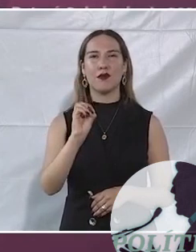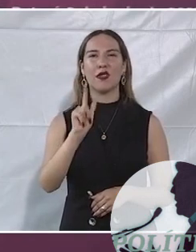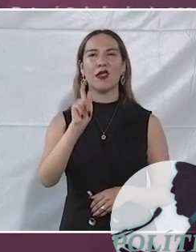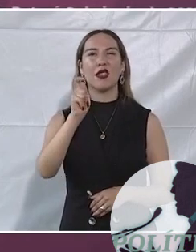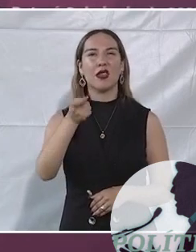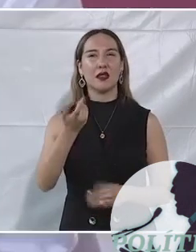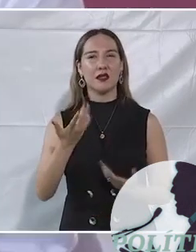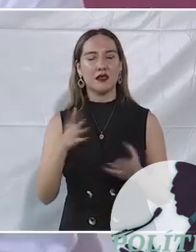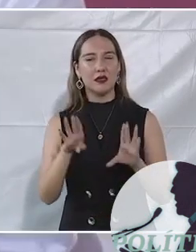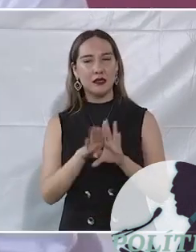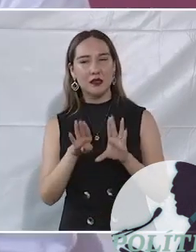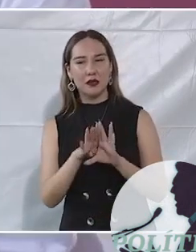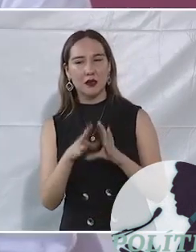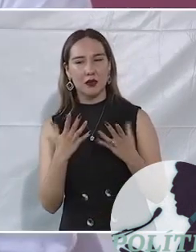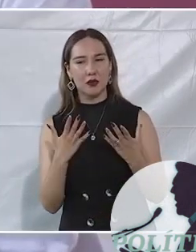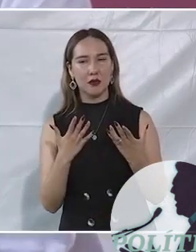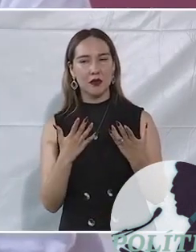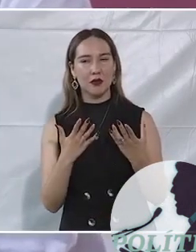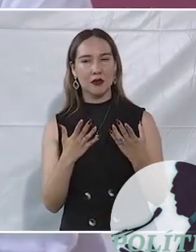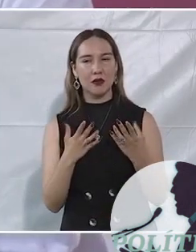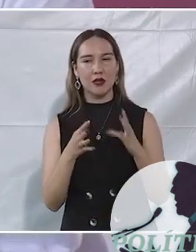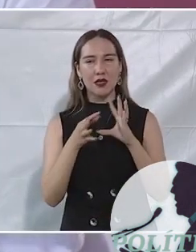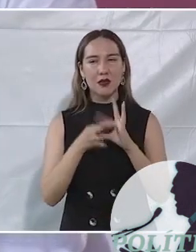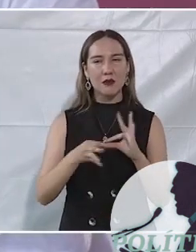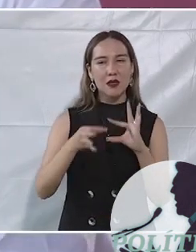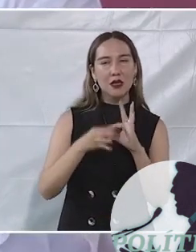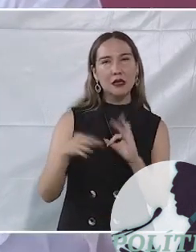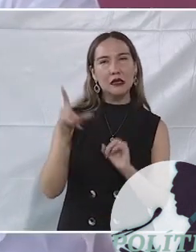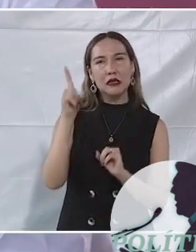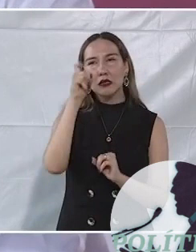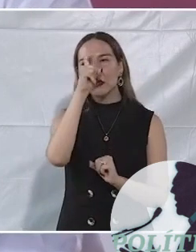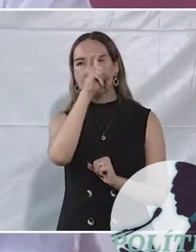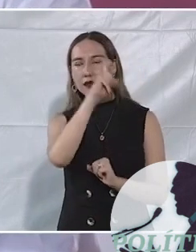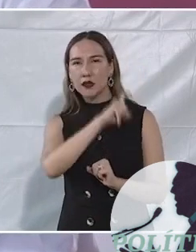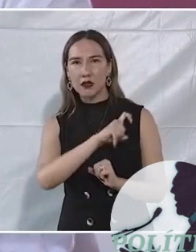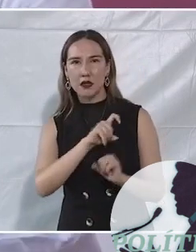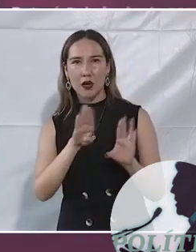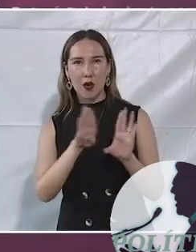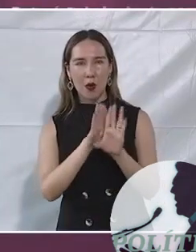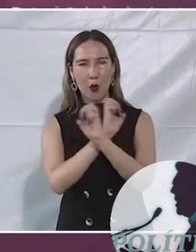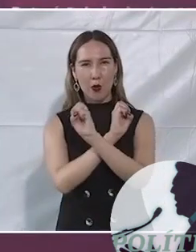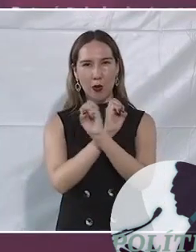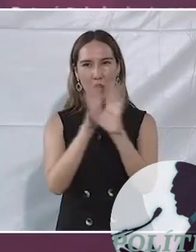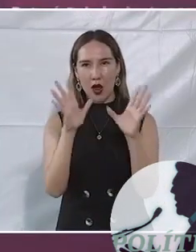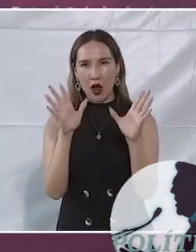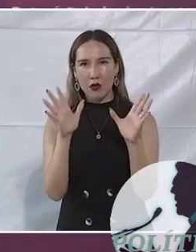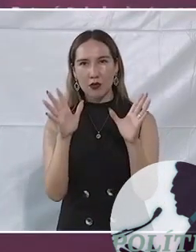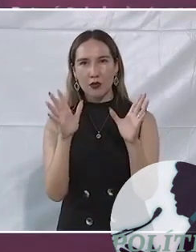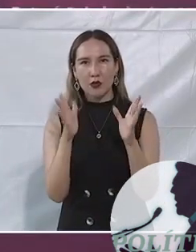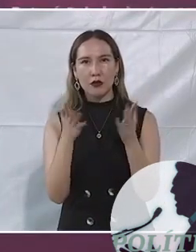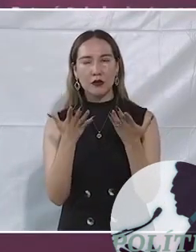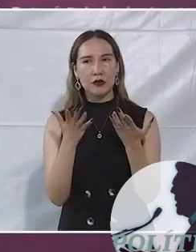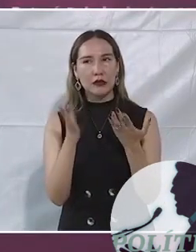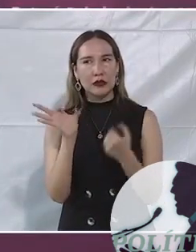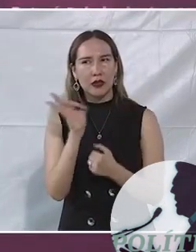trabajo interpretar, lo que no es tan simple, puede ser sencillo, pero